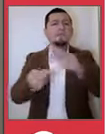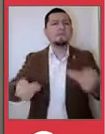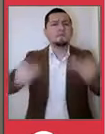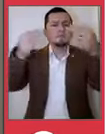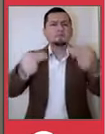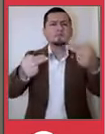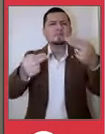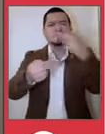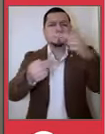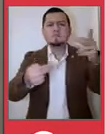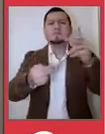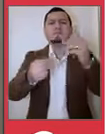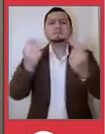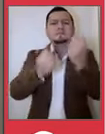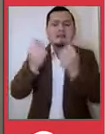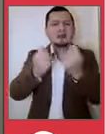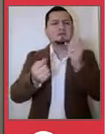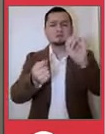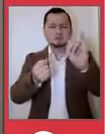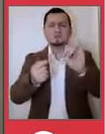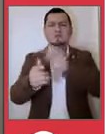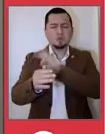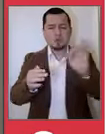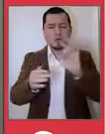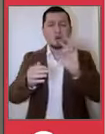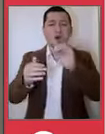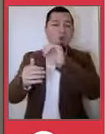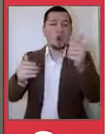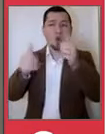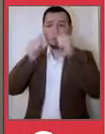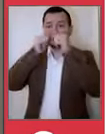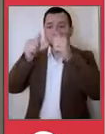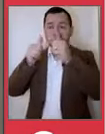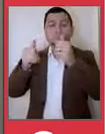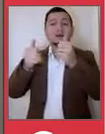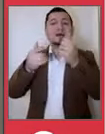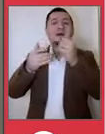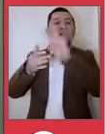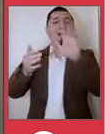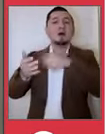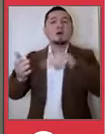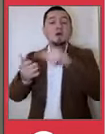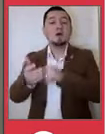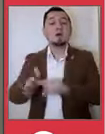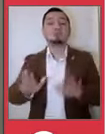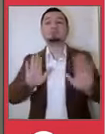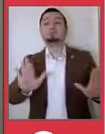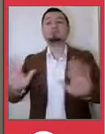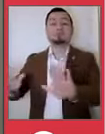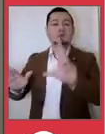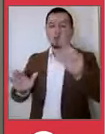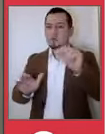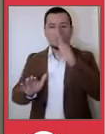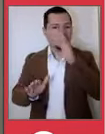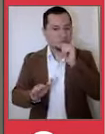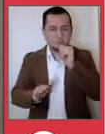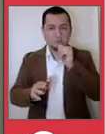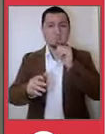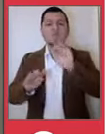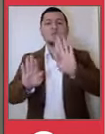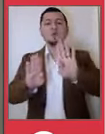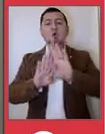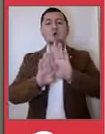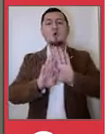trabajar vamos a concentrarnos en otras cosas no podemos parar la actividad económica no podemos